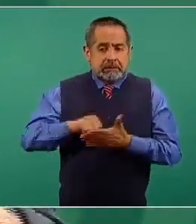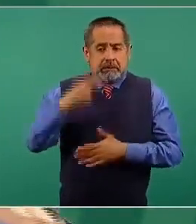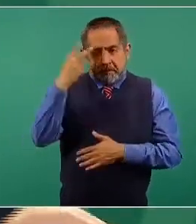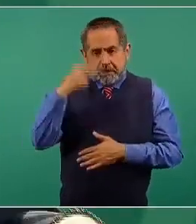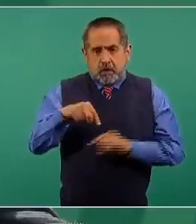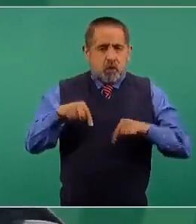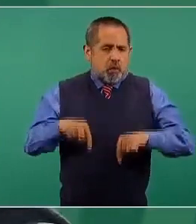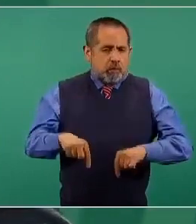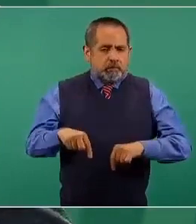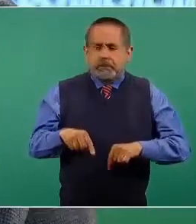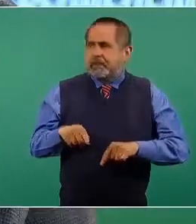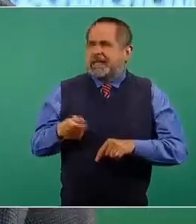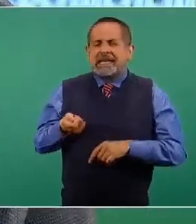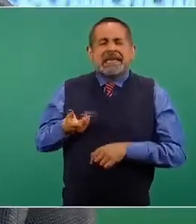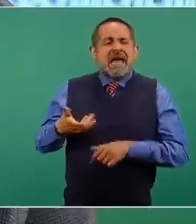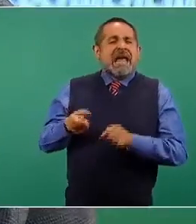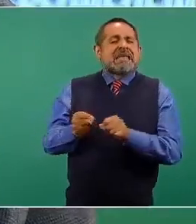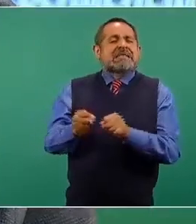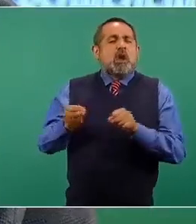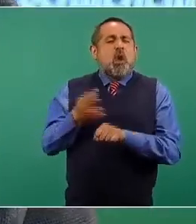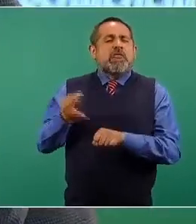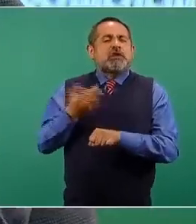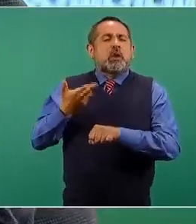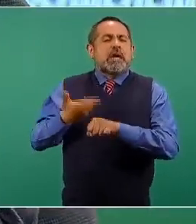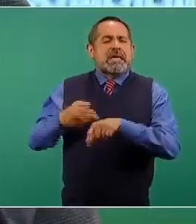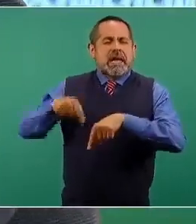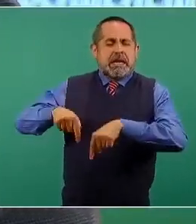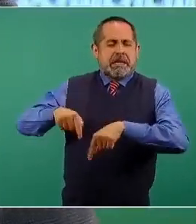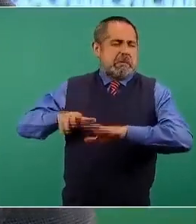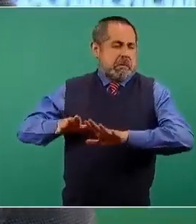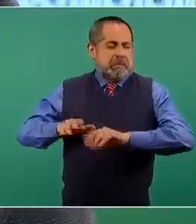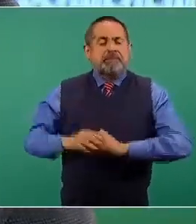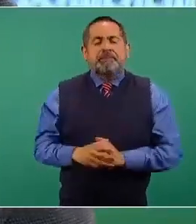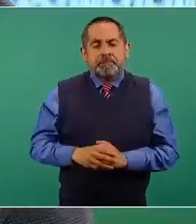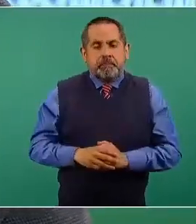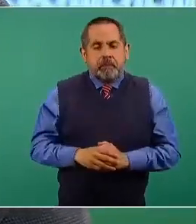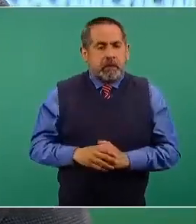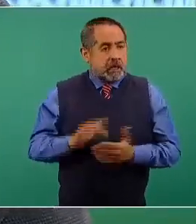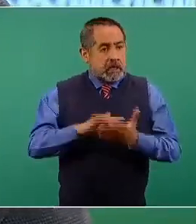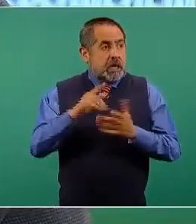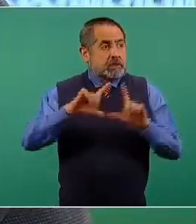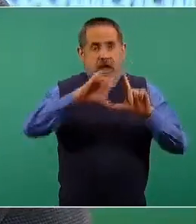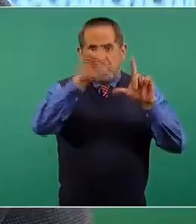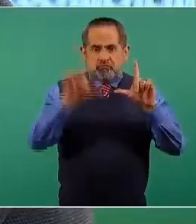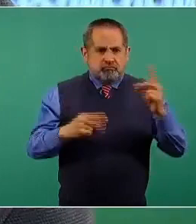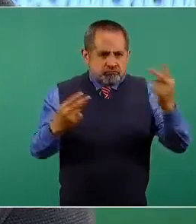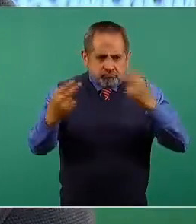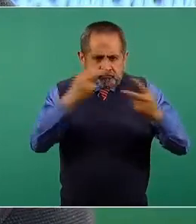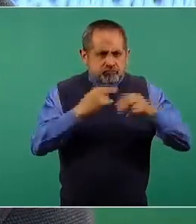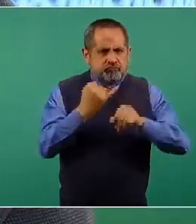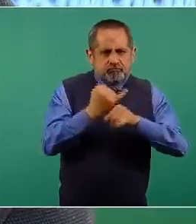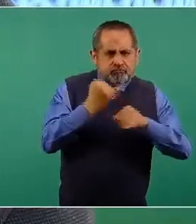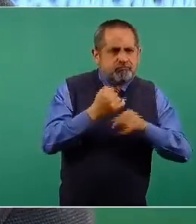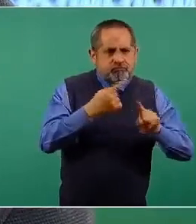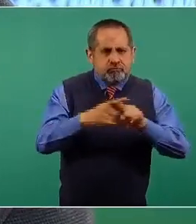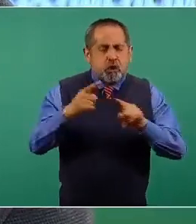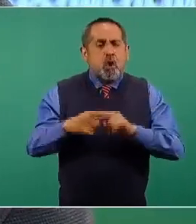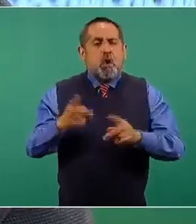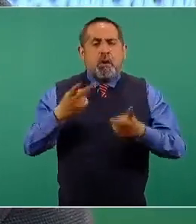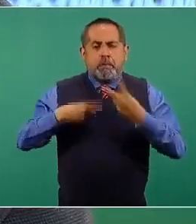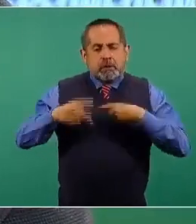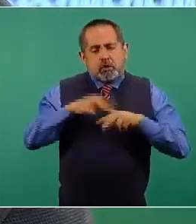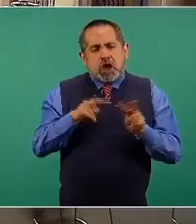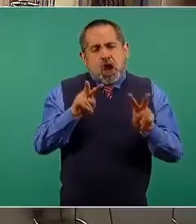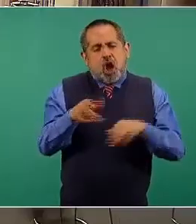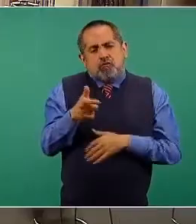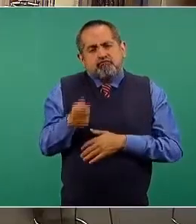este Salón Tesorería. Es un gusto a todos los connacionales que nos siguen a través de las redes digitales y a todas las personas que siguen